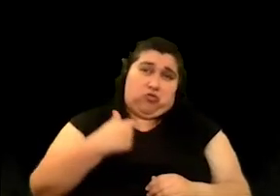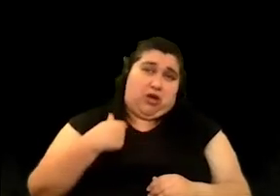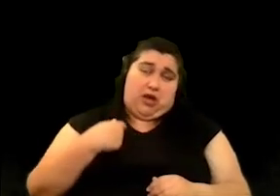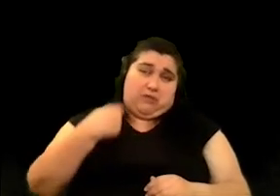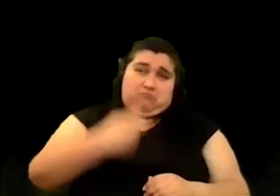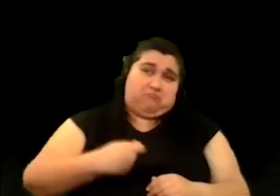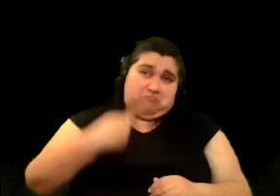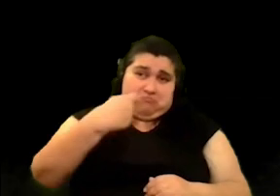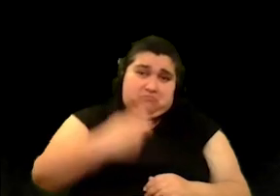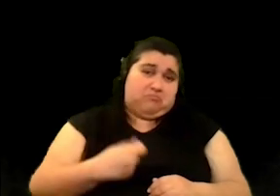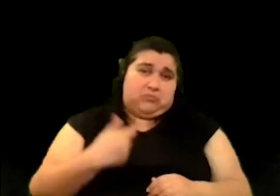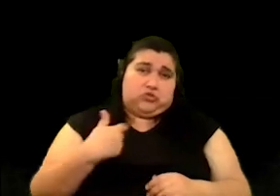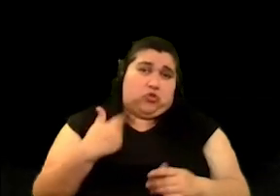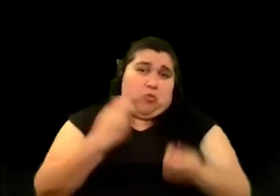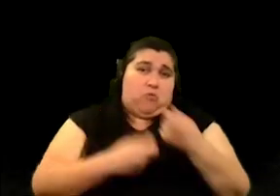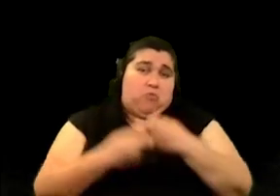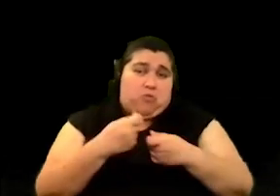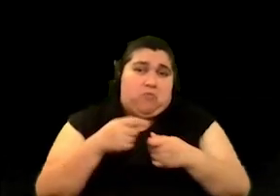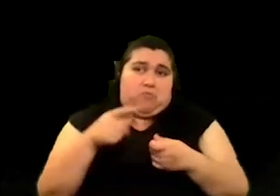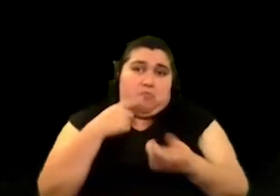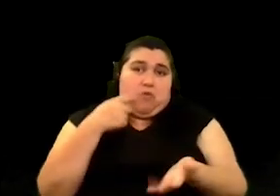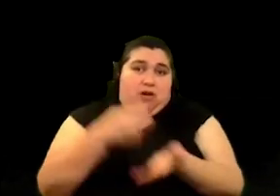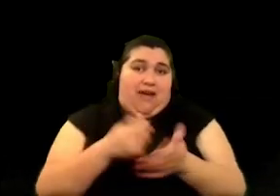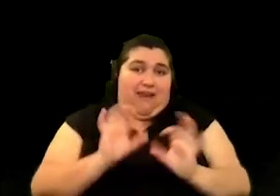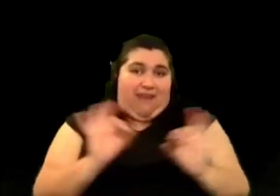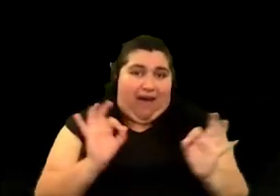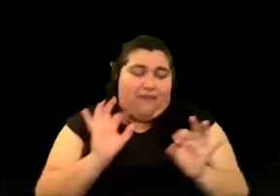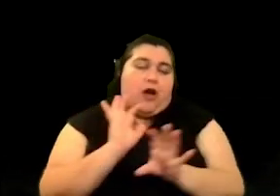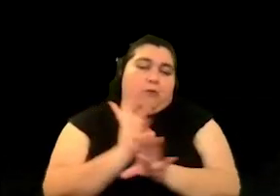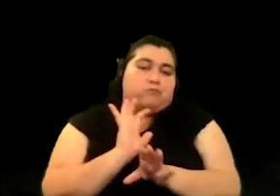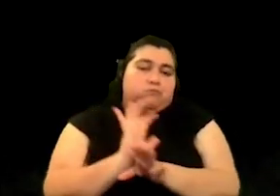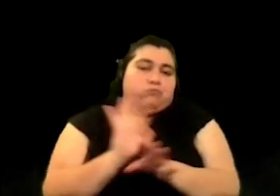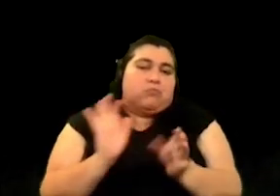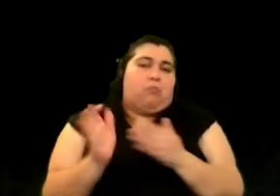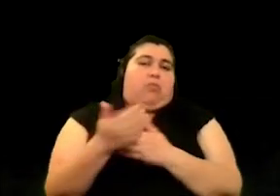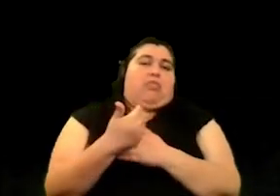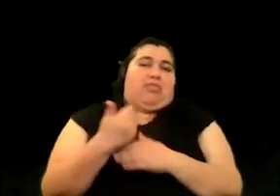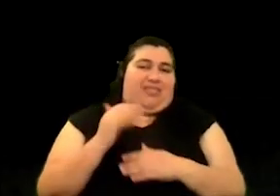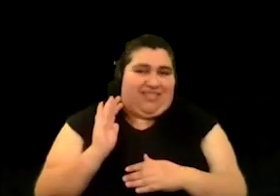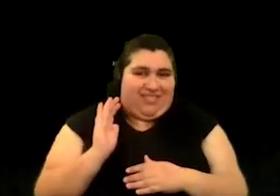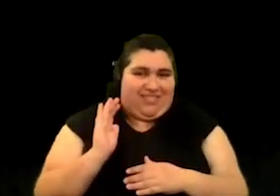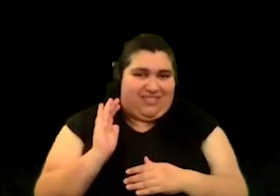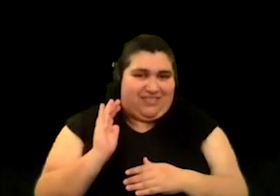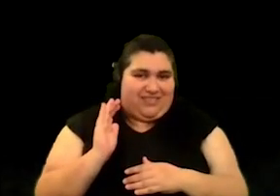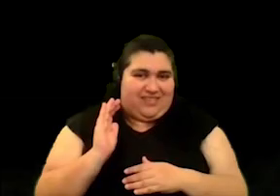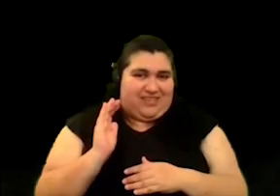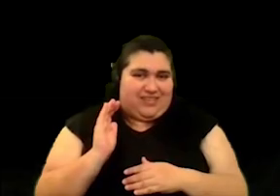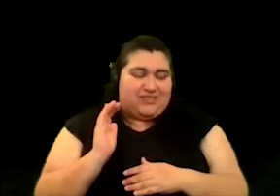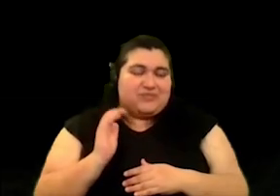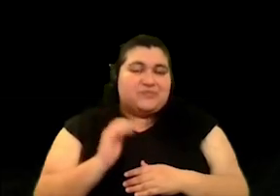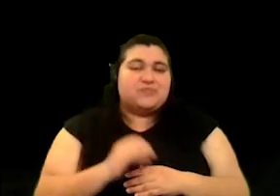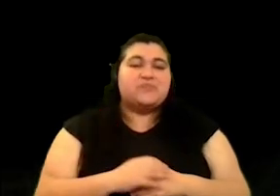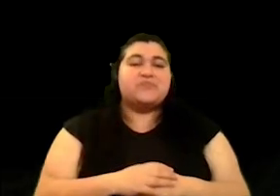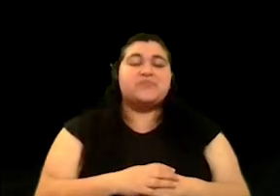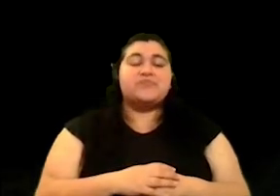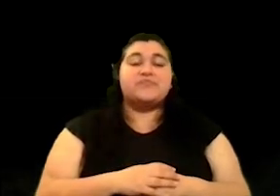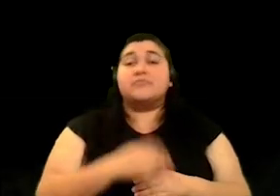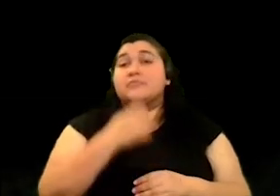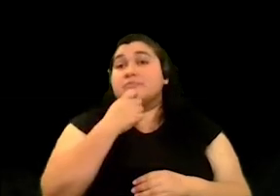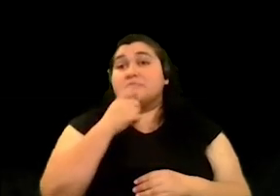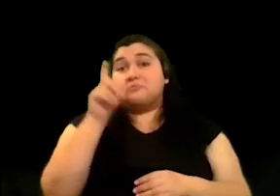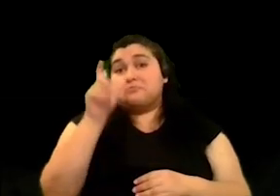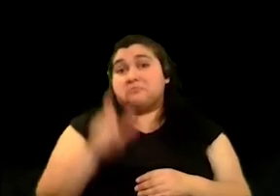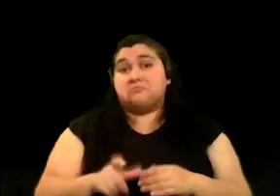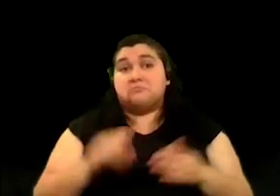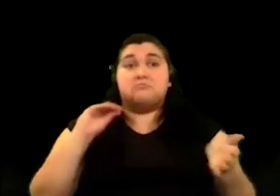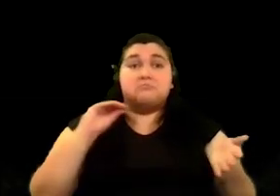sociedad offshore, ese tipo es un evasor, ¿no? Ese tipo no tiene inteligencia fiscal. Ahora, si ese tipo le incorporó